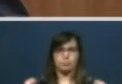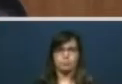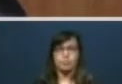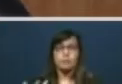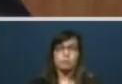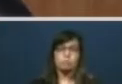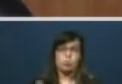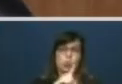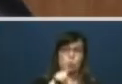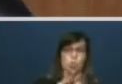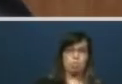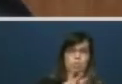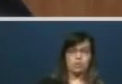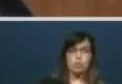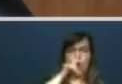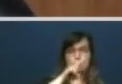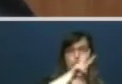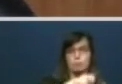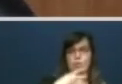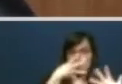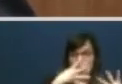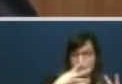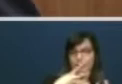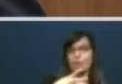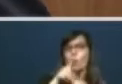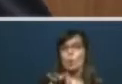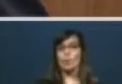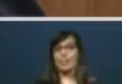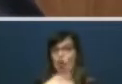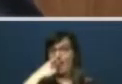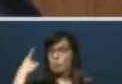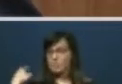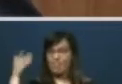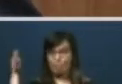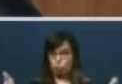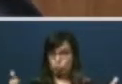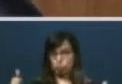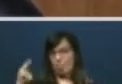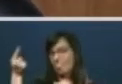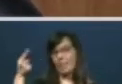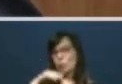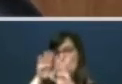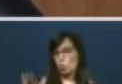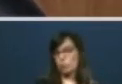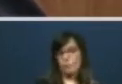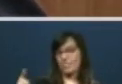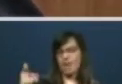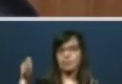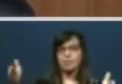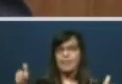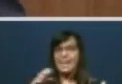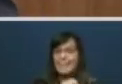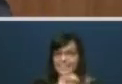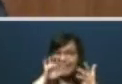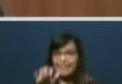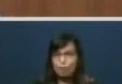entre 1 de enero de 2009 y 1 de enero de 2013 que son los últimos datos definitivos oficiales castilla y